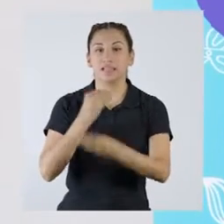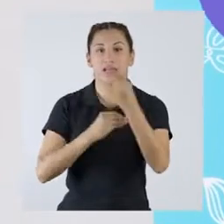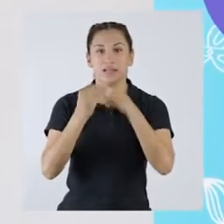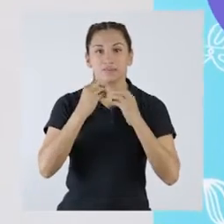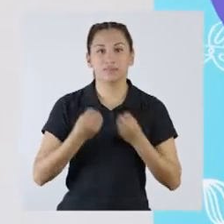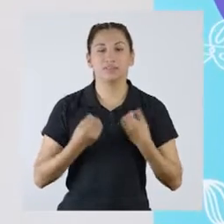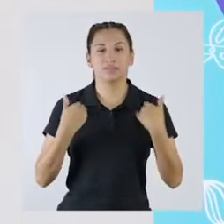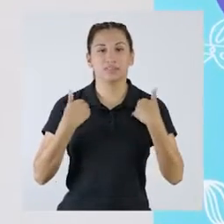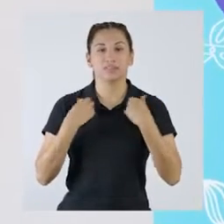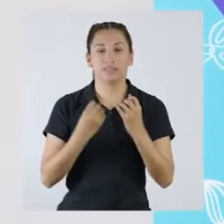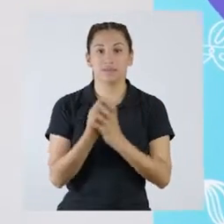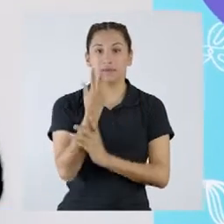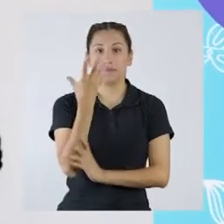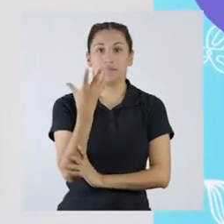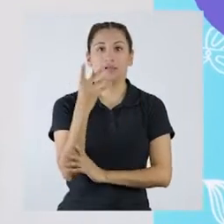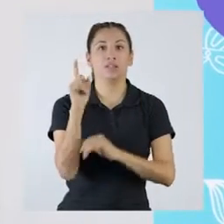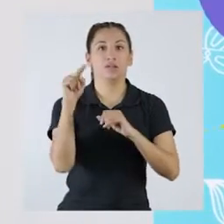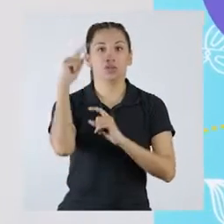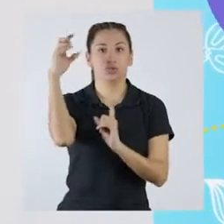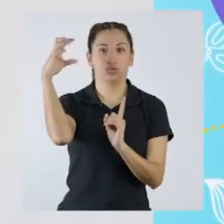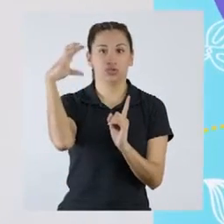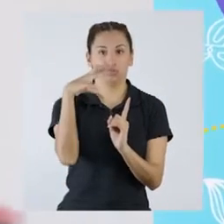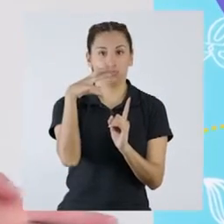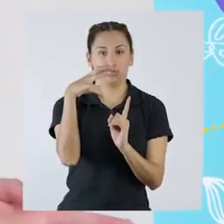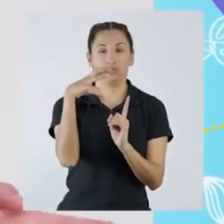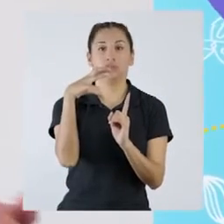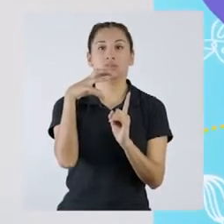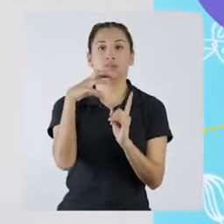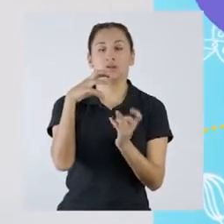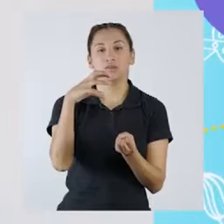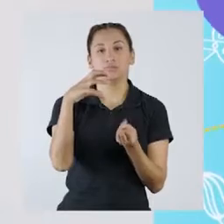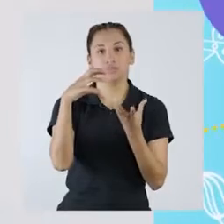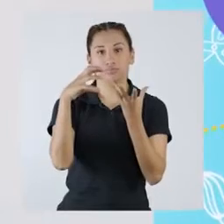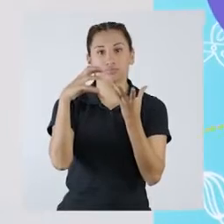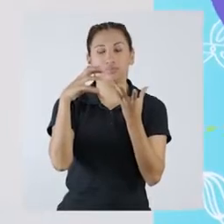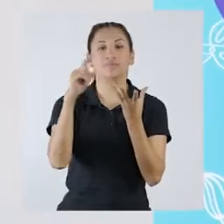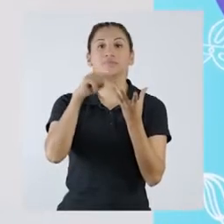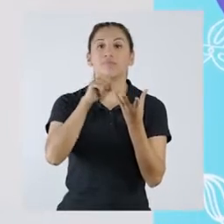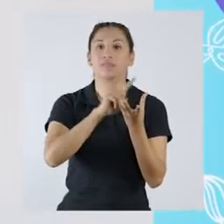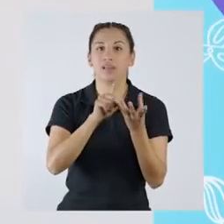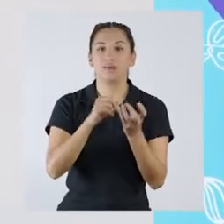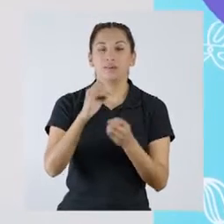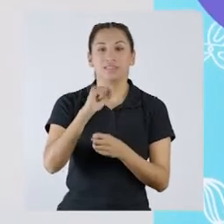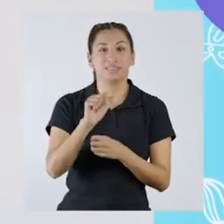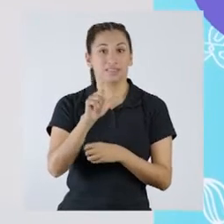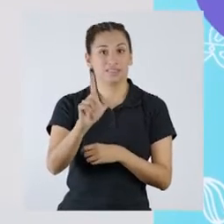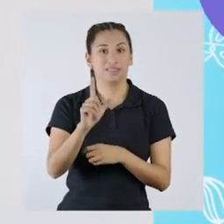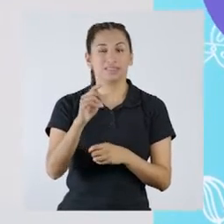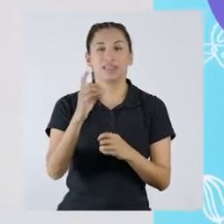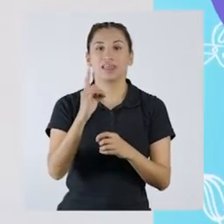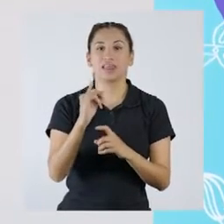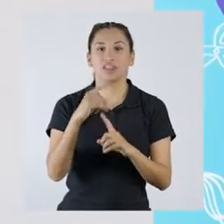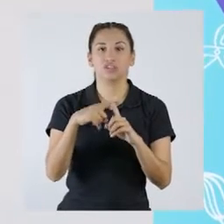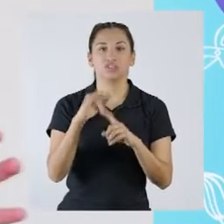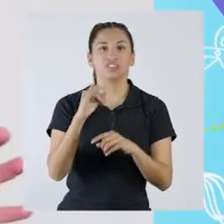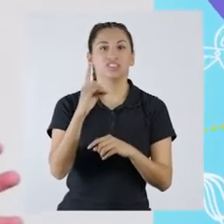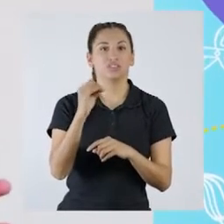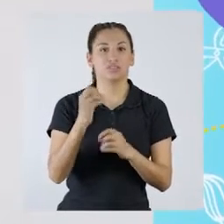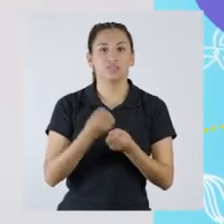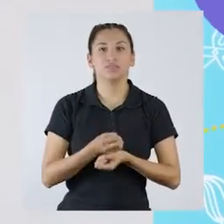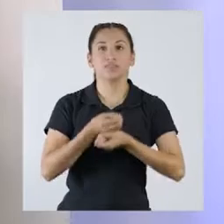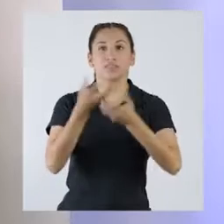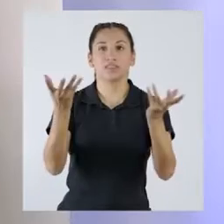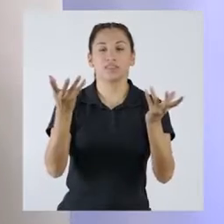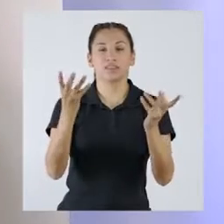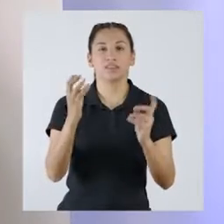que realizan las plantas por medio de la luz a partir del agua, las sales minerales y el dióxido de carbono, desprendiendo